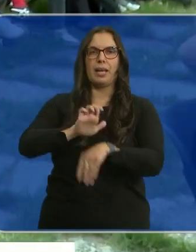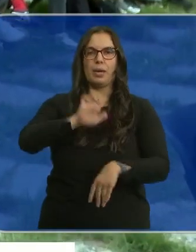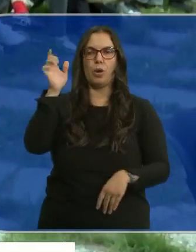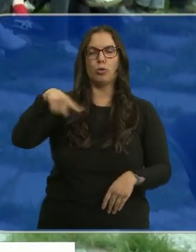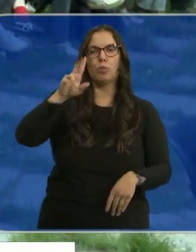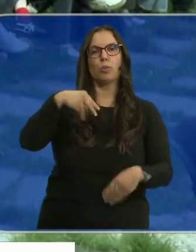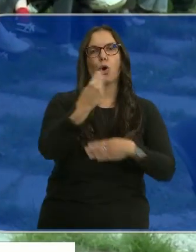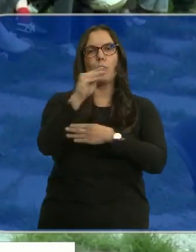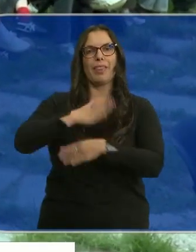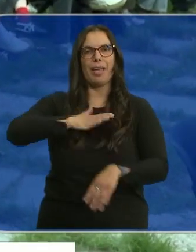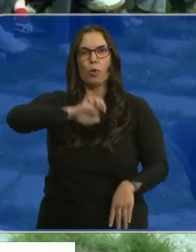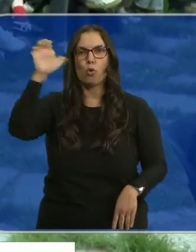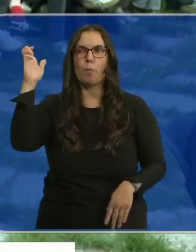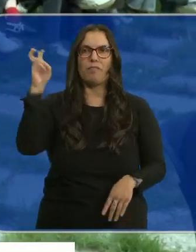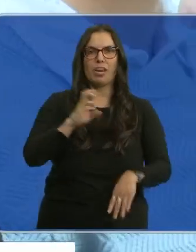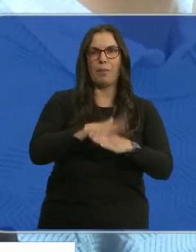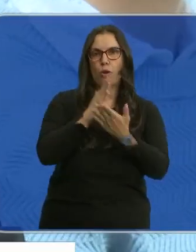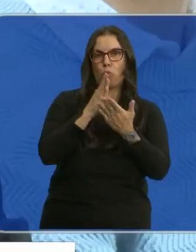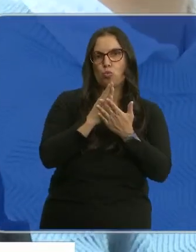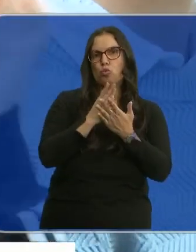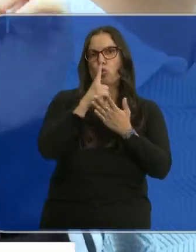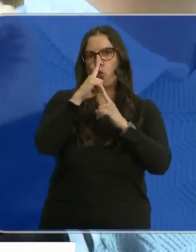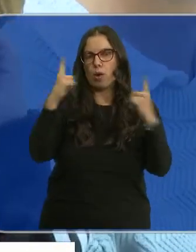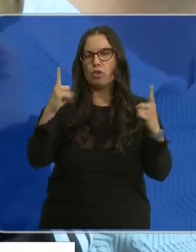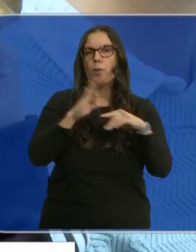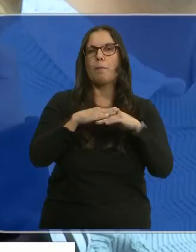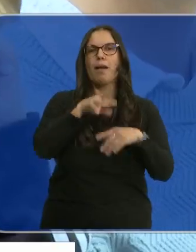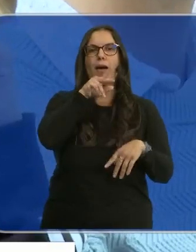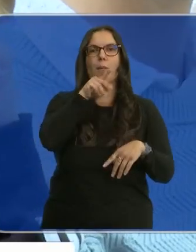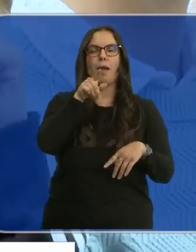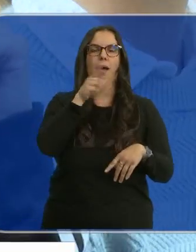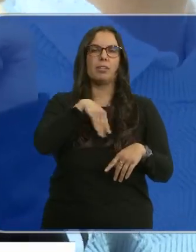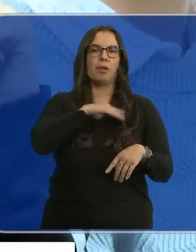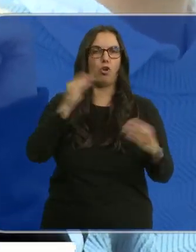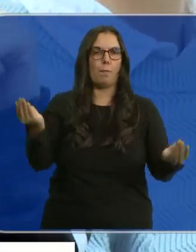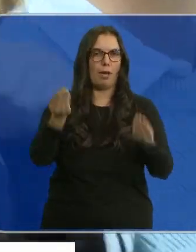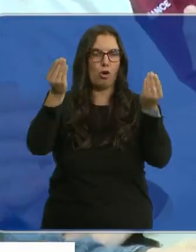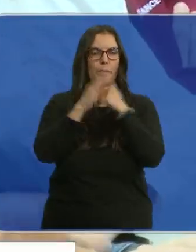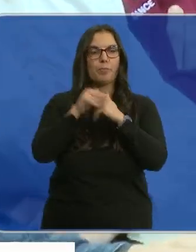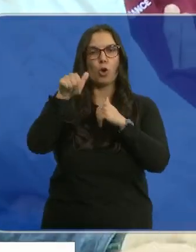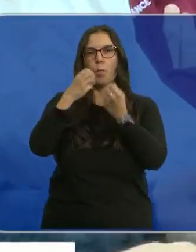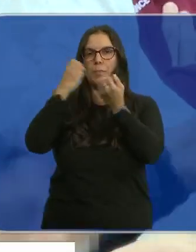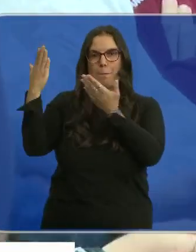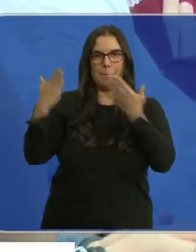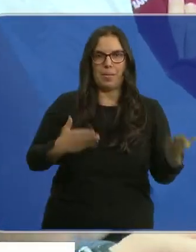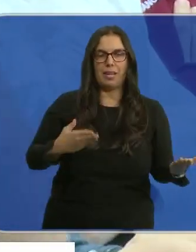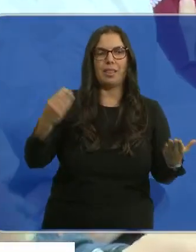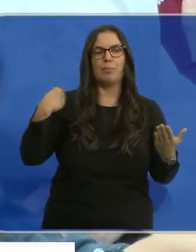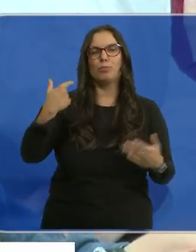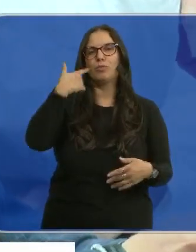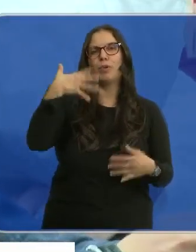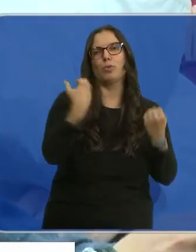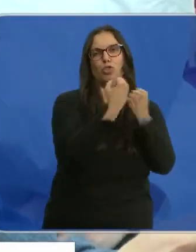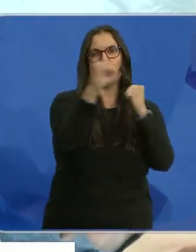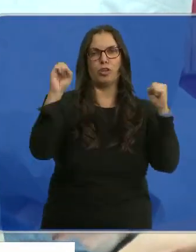europeos venidos para estudiar un curso académico y para perfeccionar su español. Hoy han recibido una intensa bienvenida en el emblemático